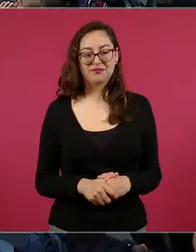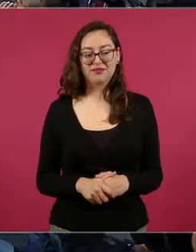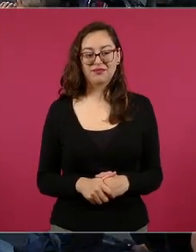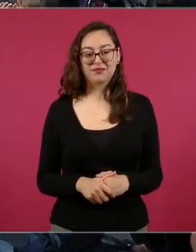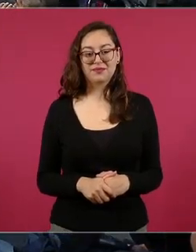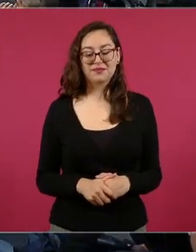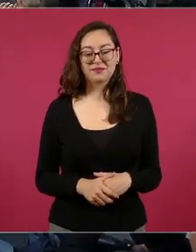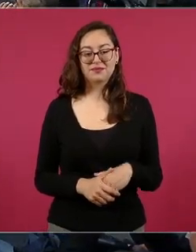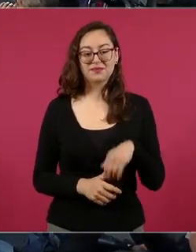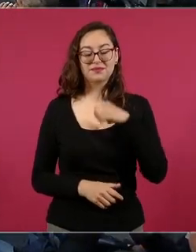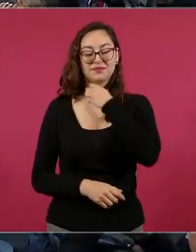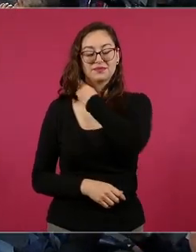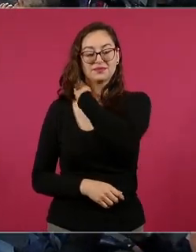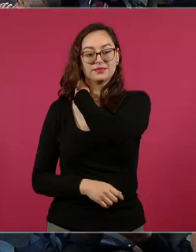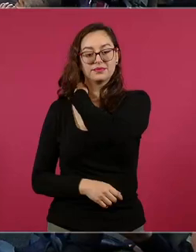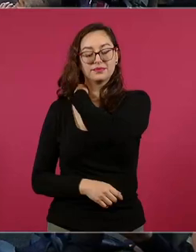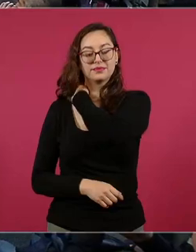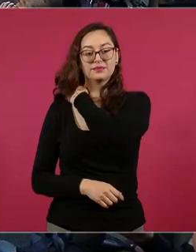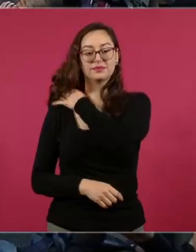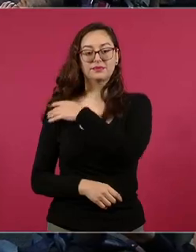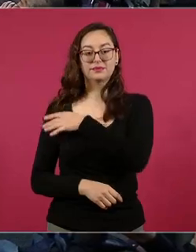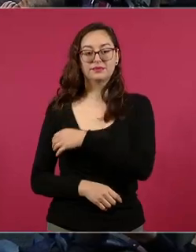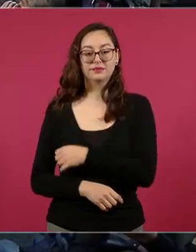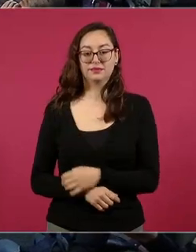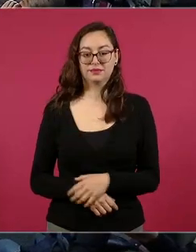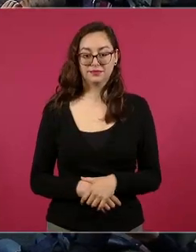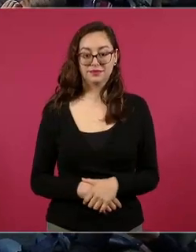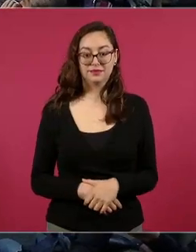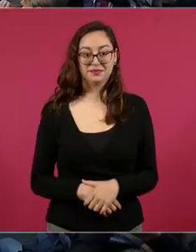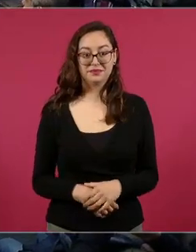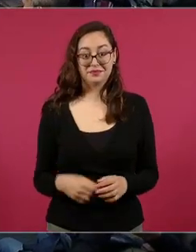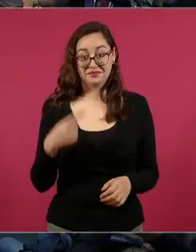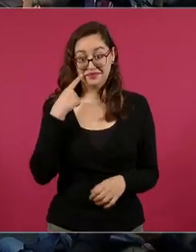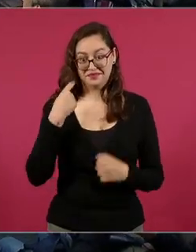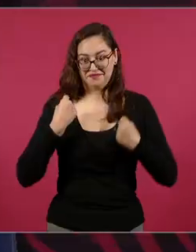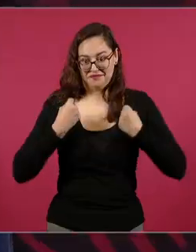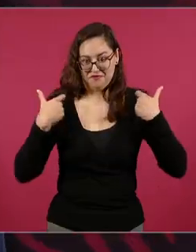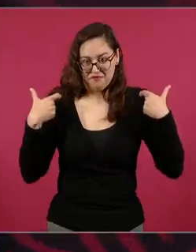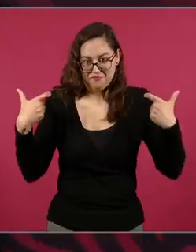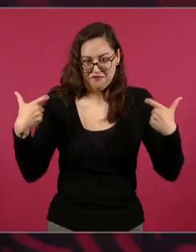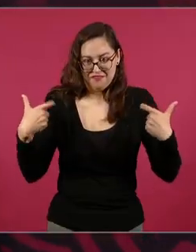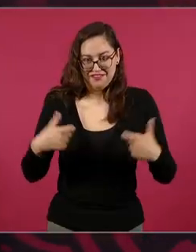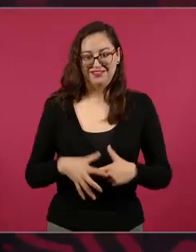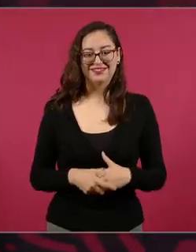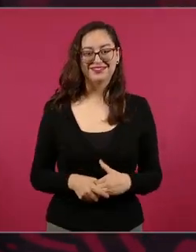No, nada más, miren los conejos,